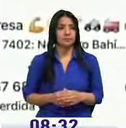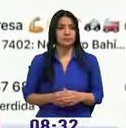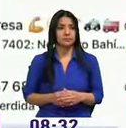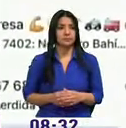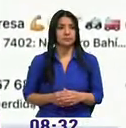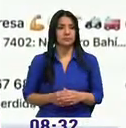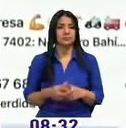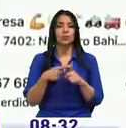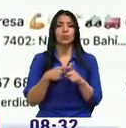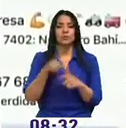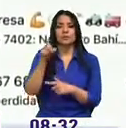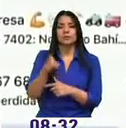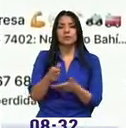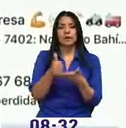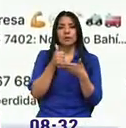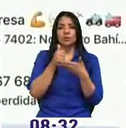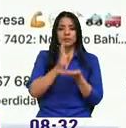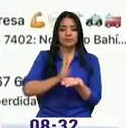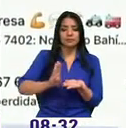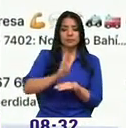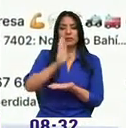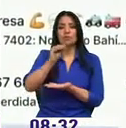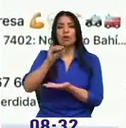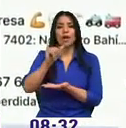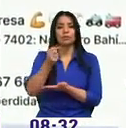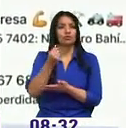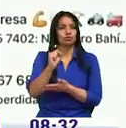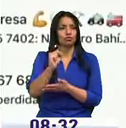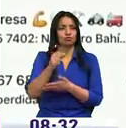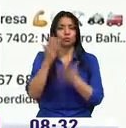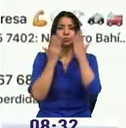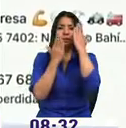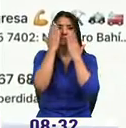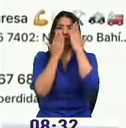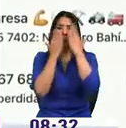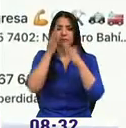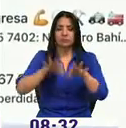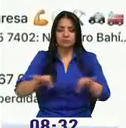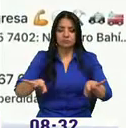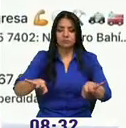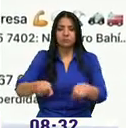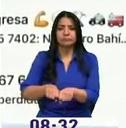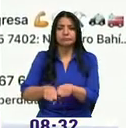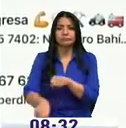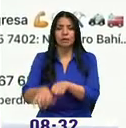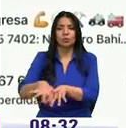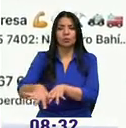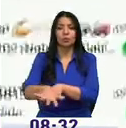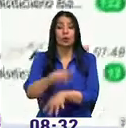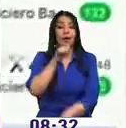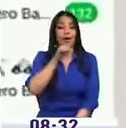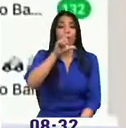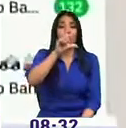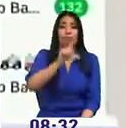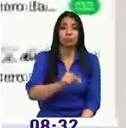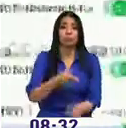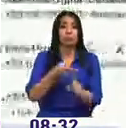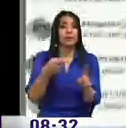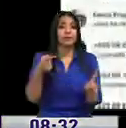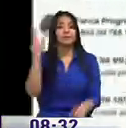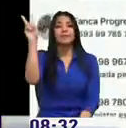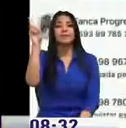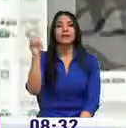Urgencia, necesitamos la ayuda del barrio Bolaños, túnel Guayasamín. Está rota la tubería del costado del túnel y el barrio no tiene agua desde el día viernes. Así